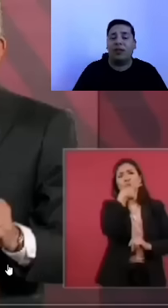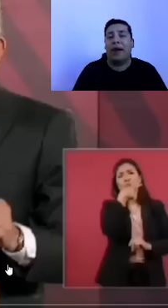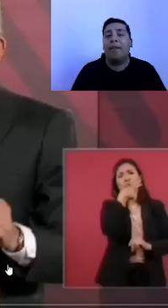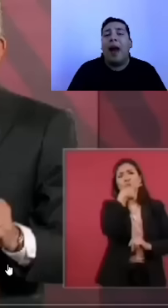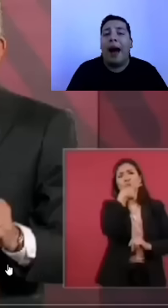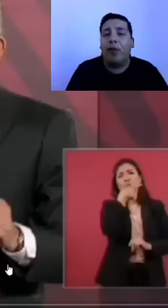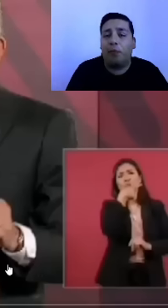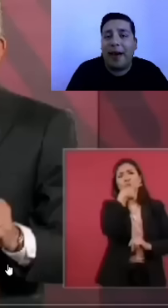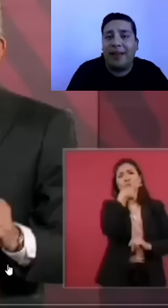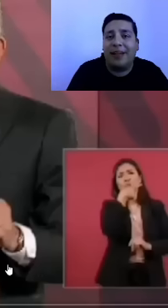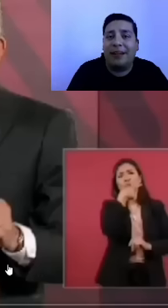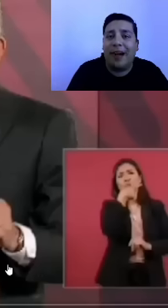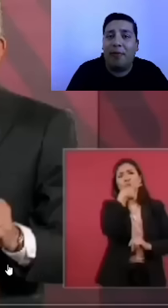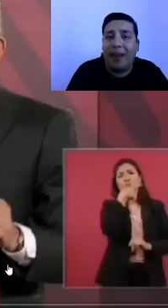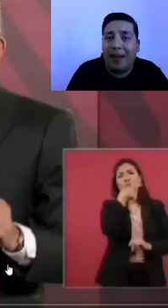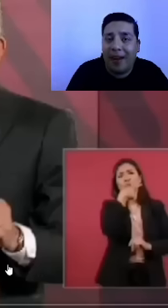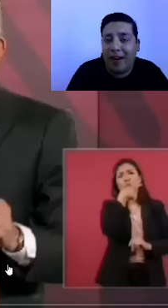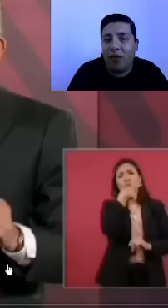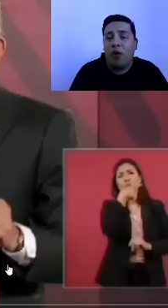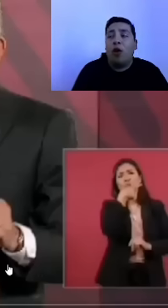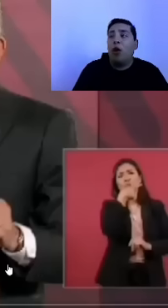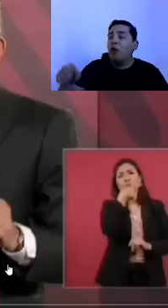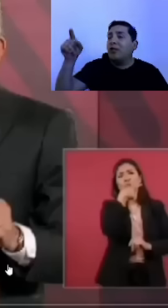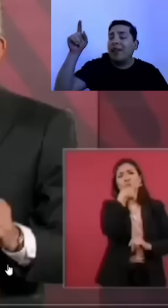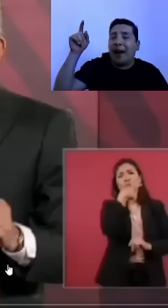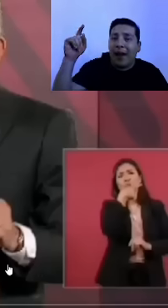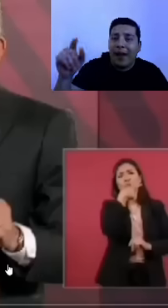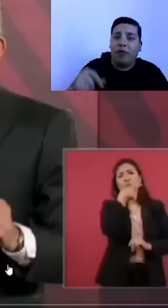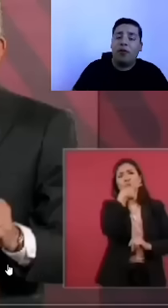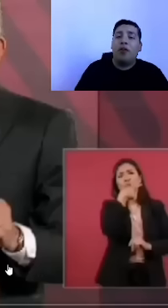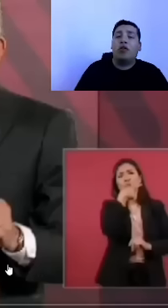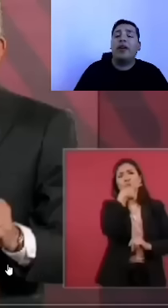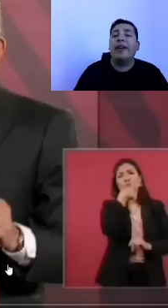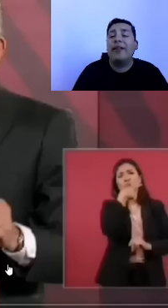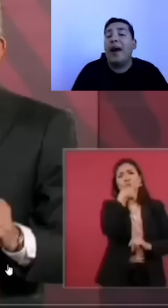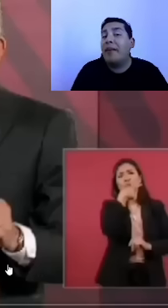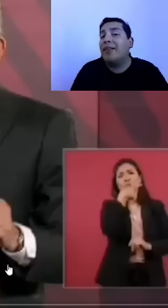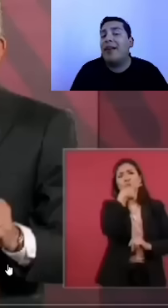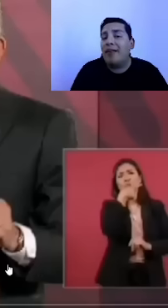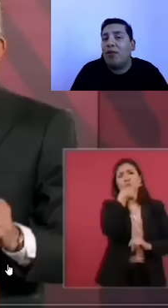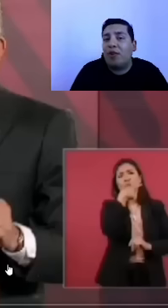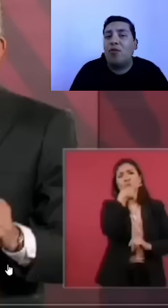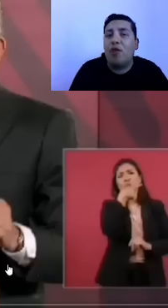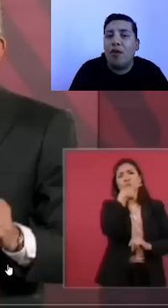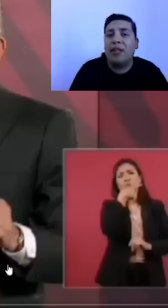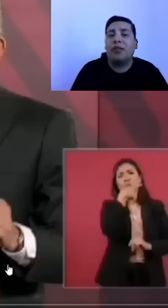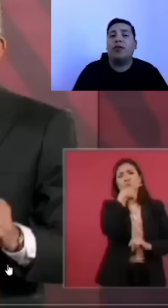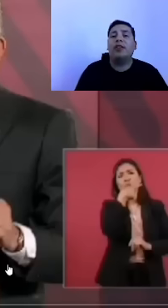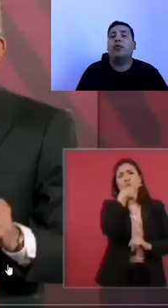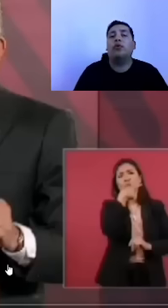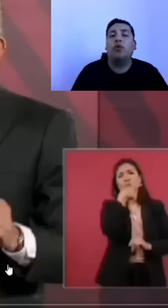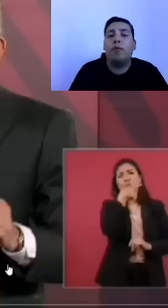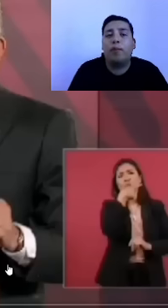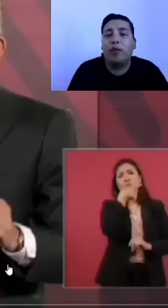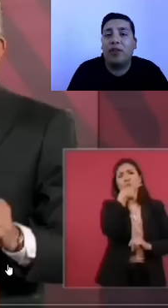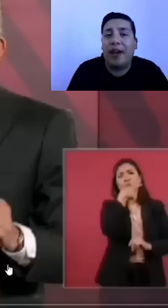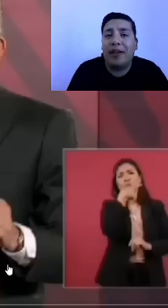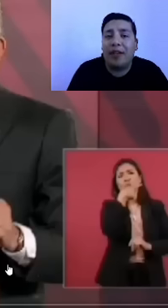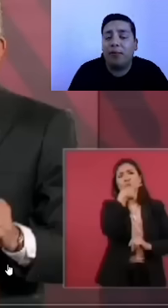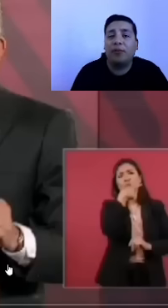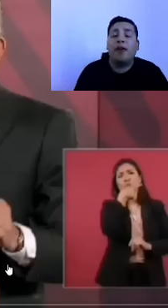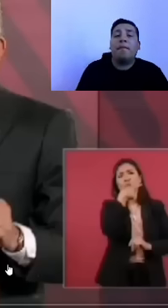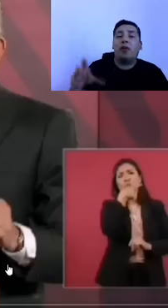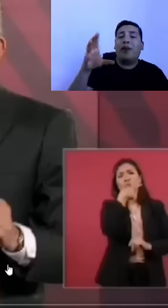tanto que le gusta a los peronistas hablar de ello, lo señalaron de haber tenido reuniones con estos